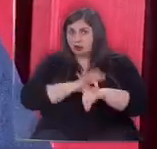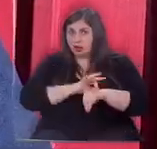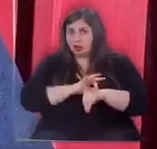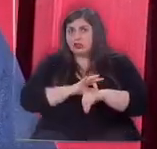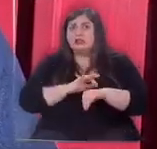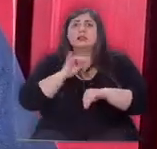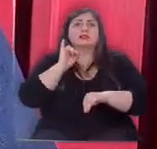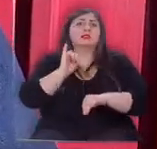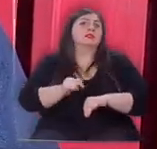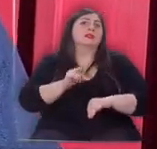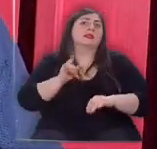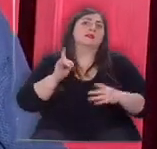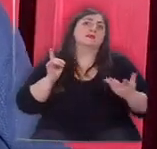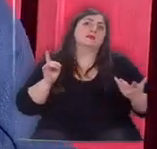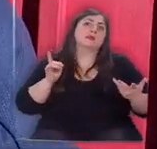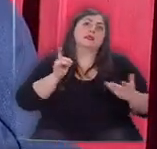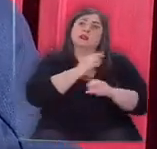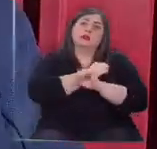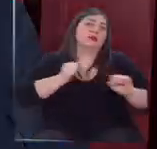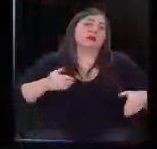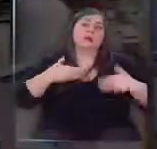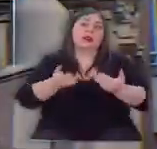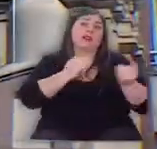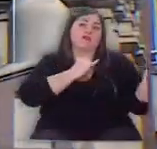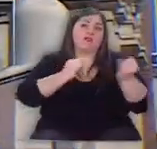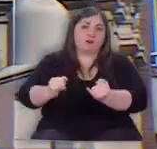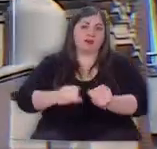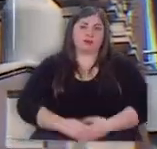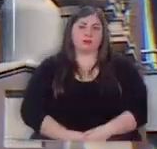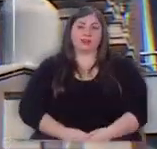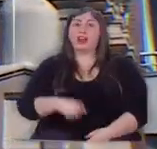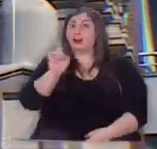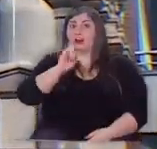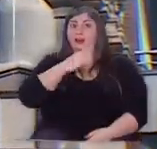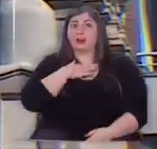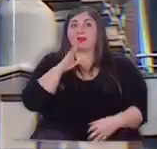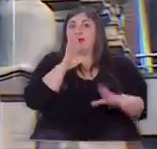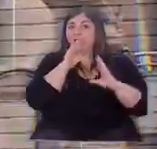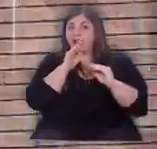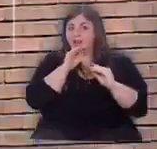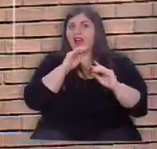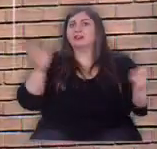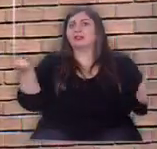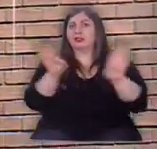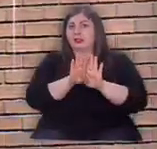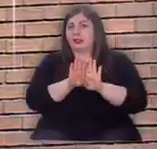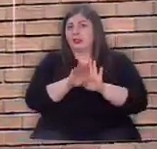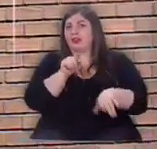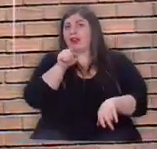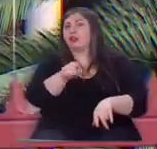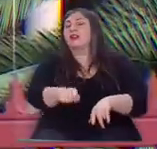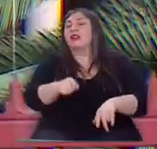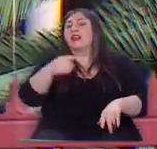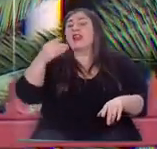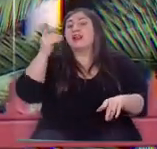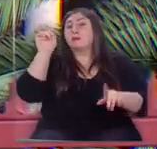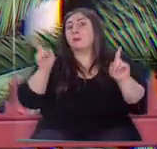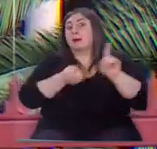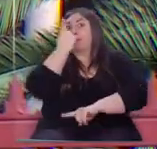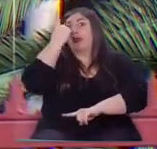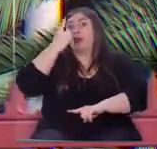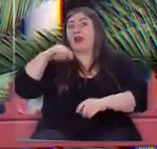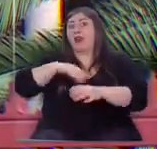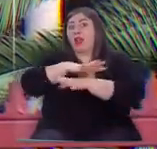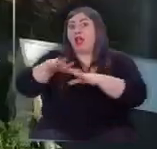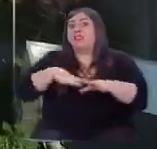Sí, pero disculpa, ahorita no podemos dar información. No quisieron hablar, cortaron. Lo cierto es que el primer caso se confirmó, según la